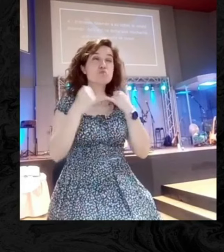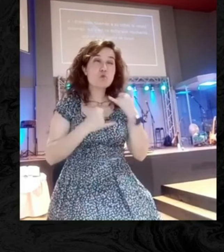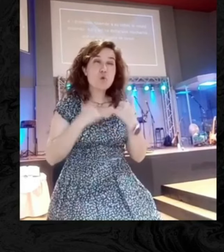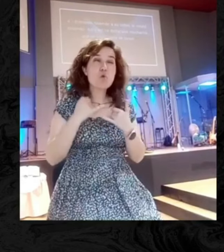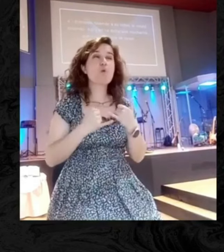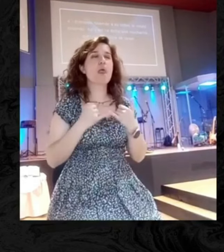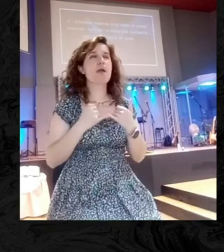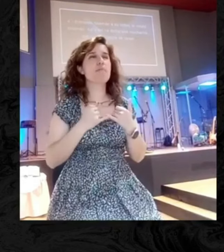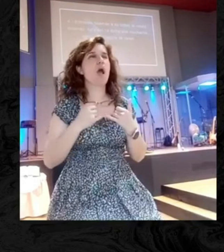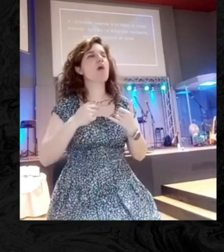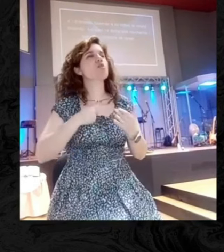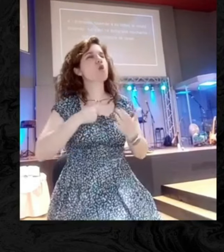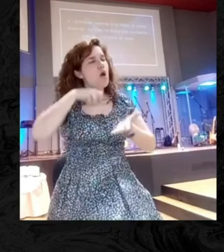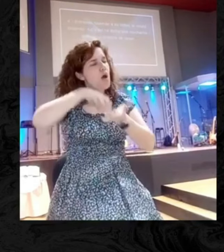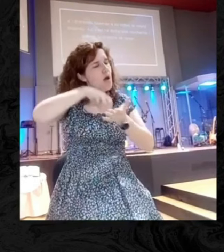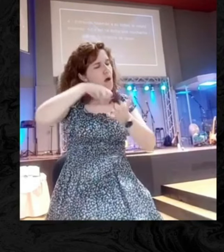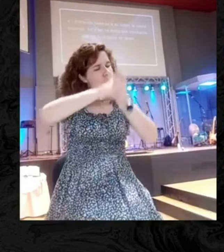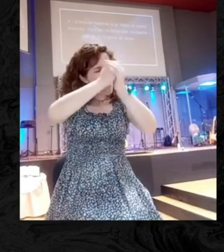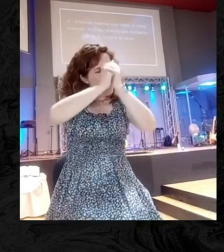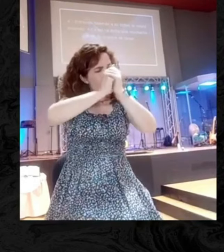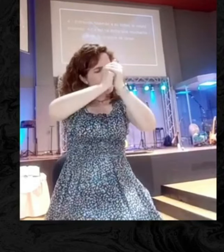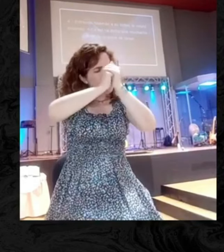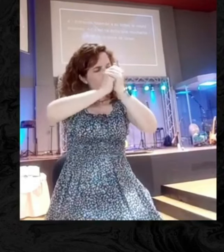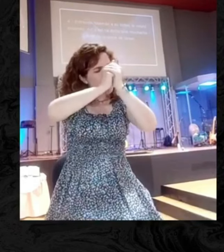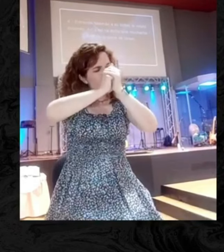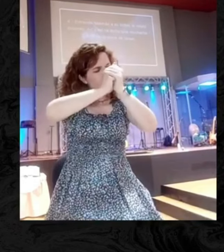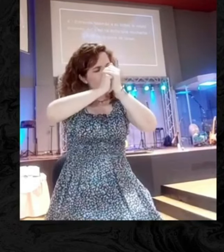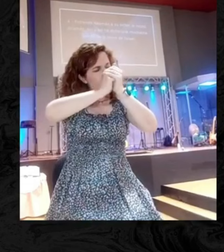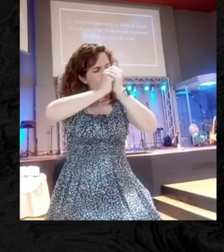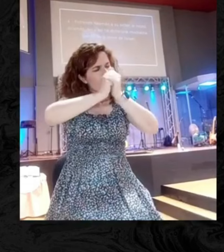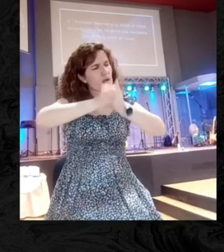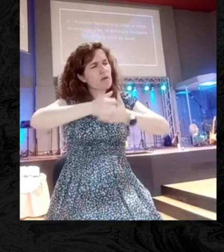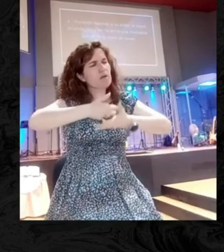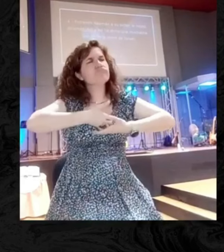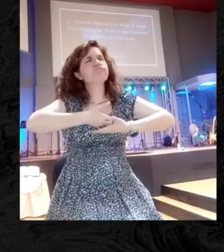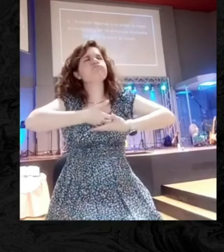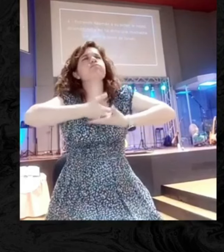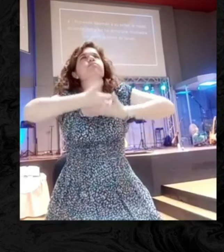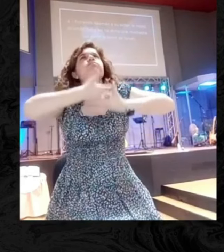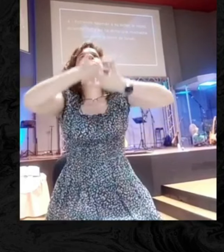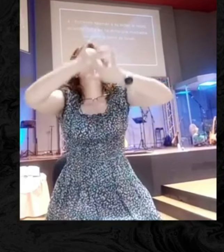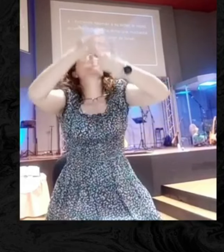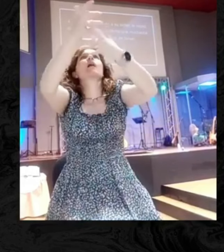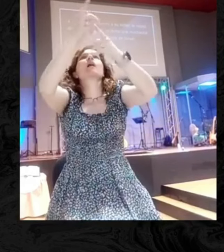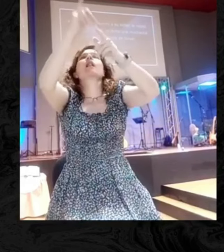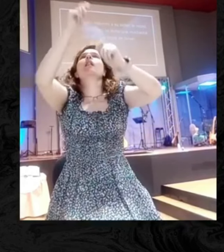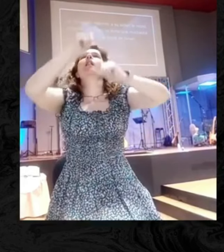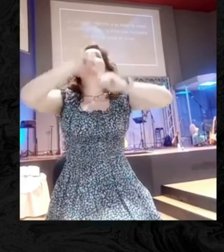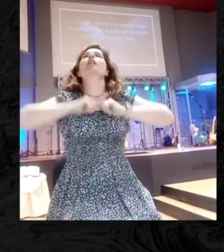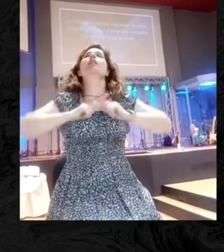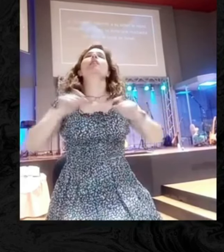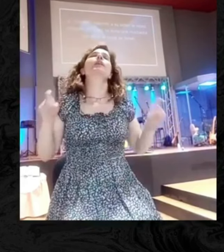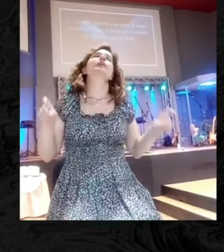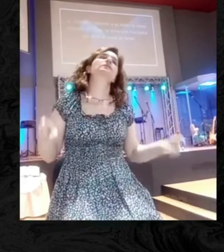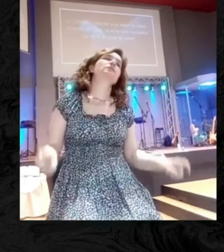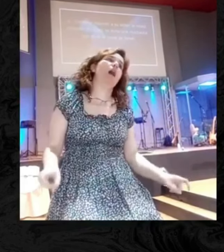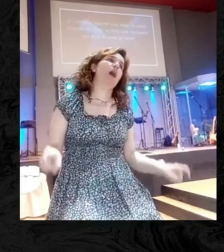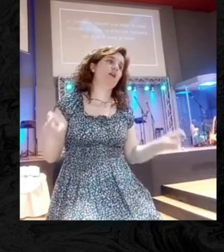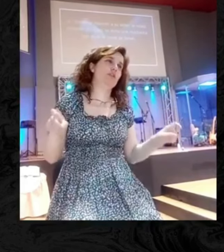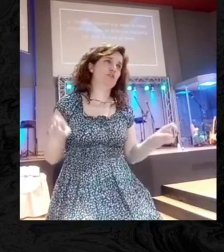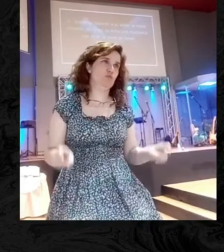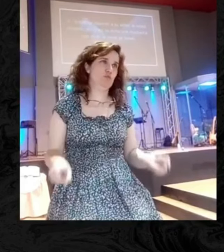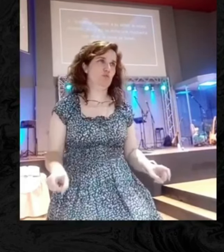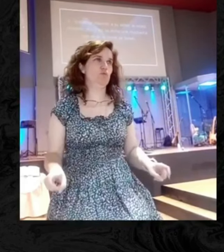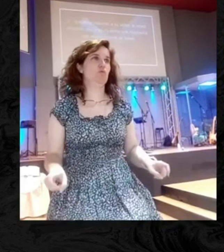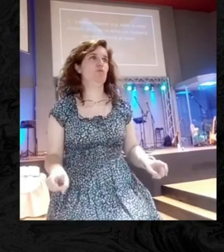conseguido de lograr ir al señor y sacar como y salir como de de de esa oscuridad que te que el